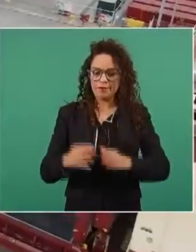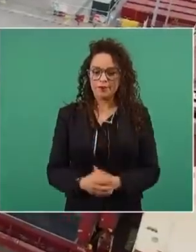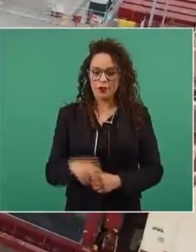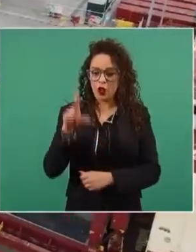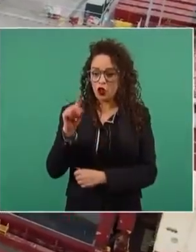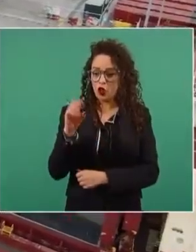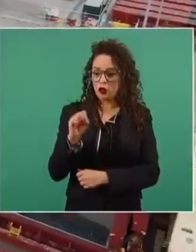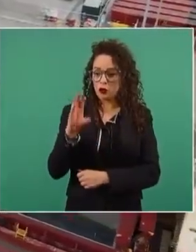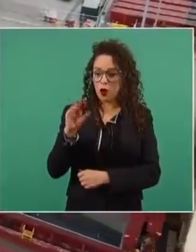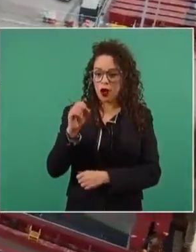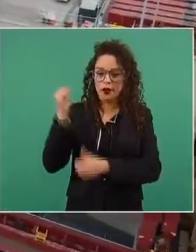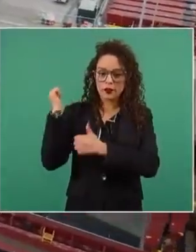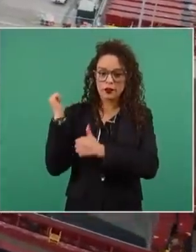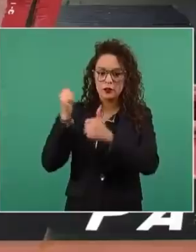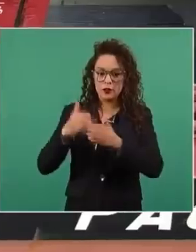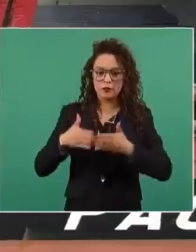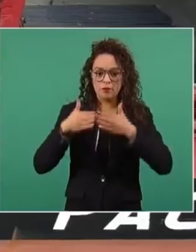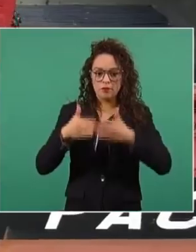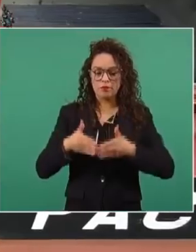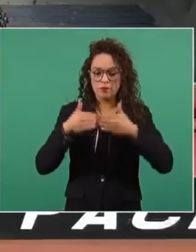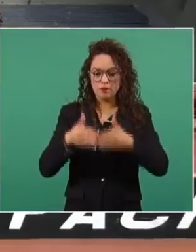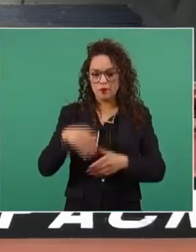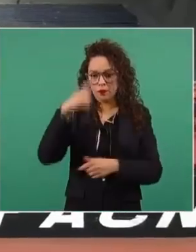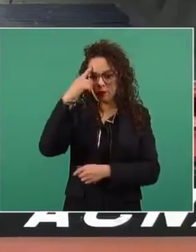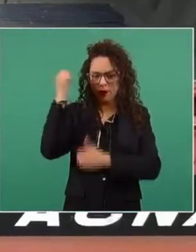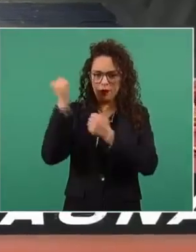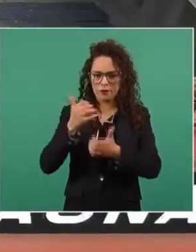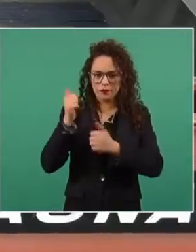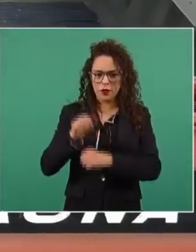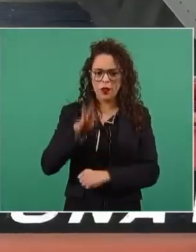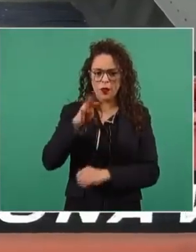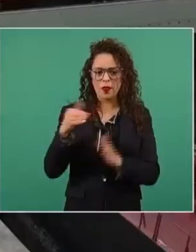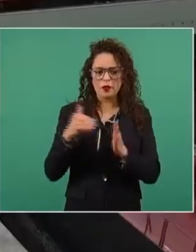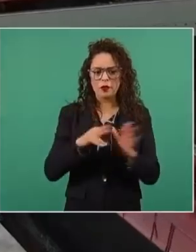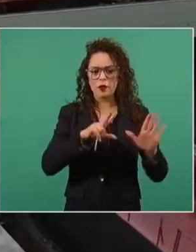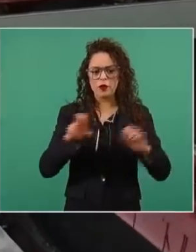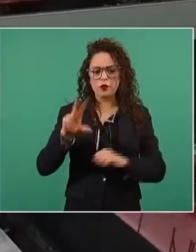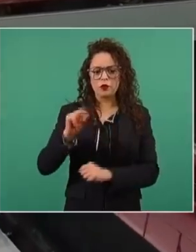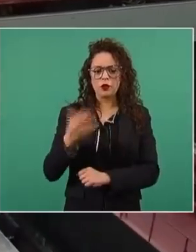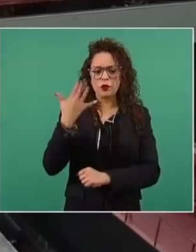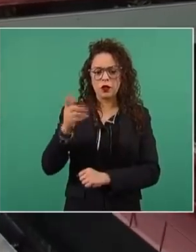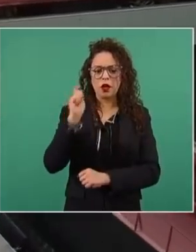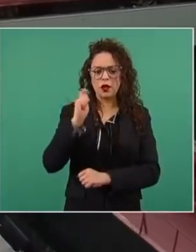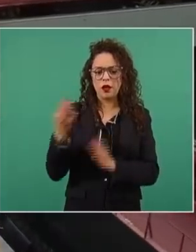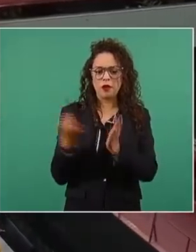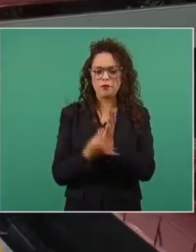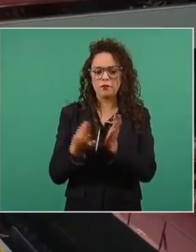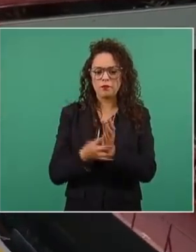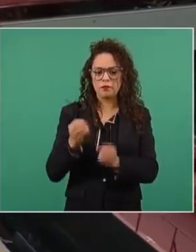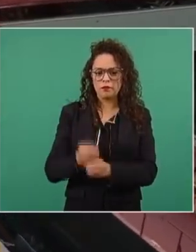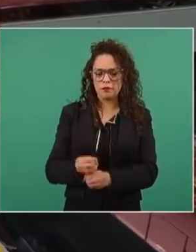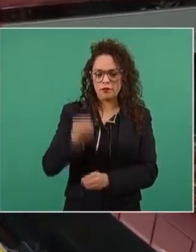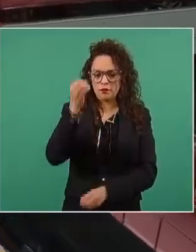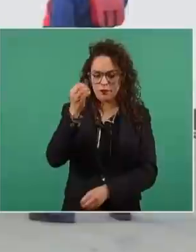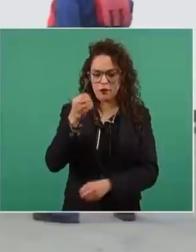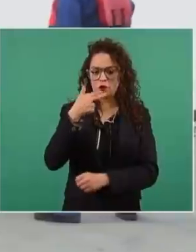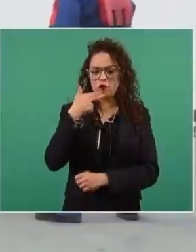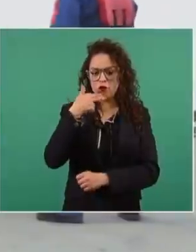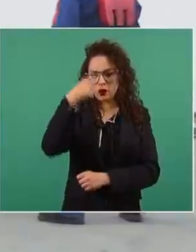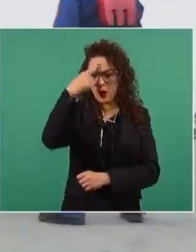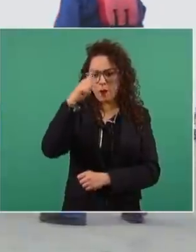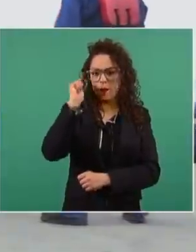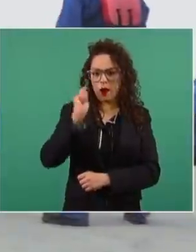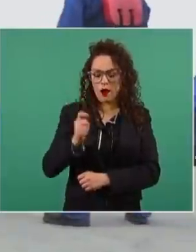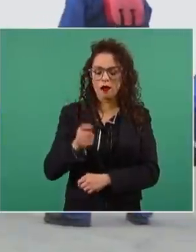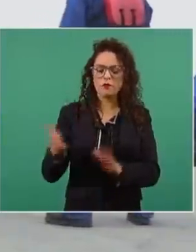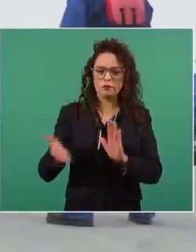la embarcación Atlantic Dream para realizar la descarga de 19.885 toneladas de varilla de acero corrugada, que serán utilizadas en los